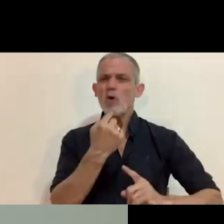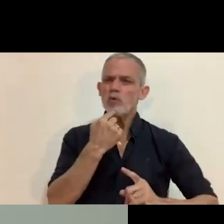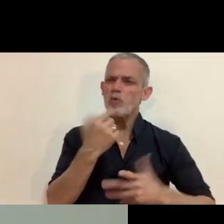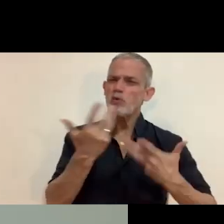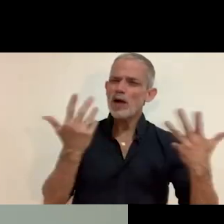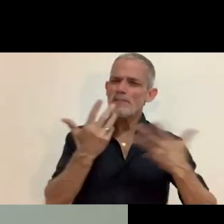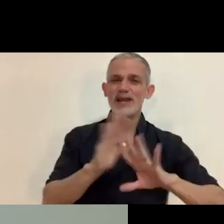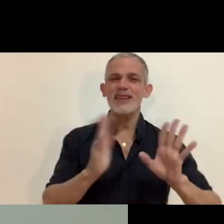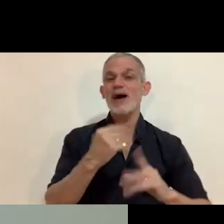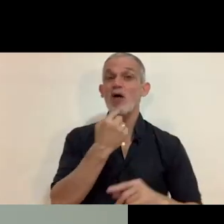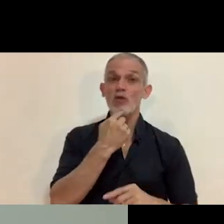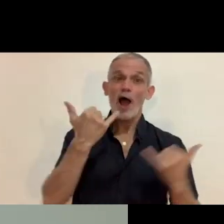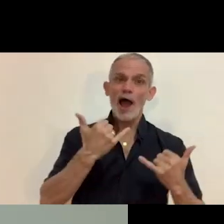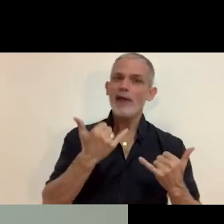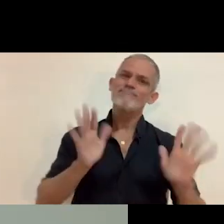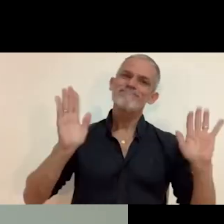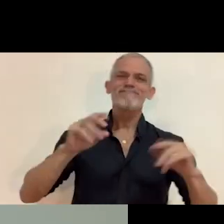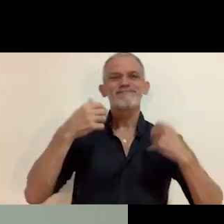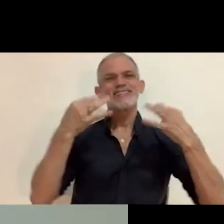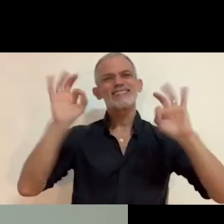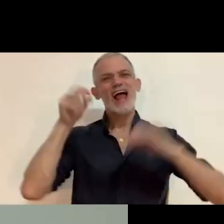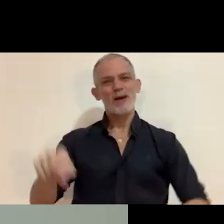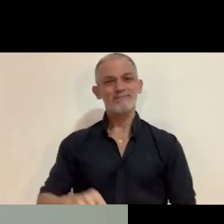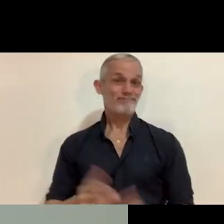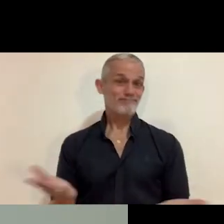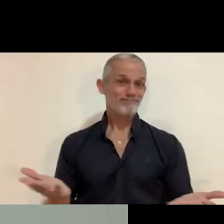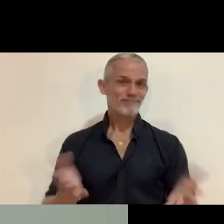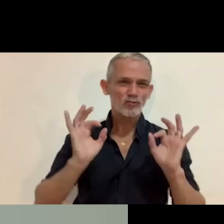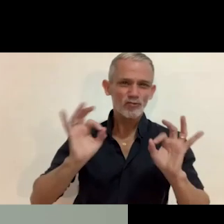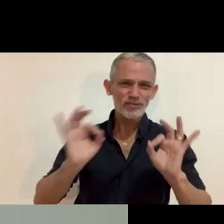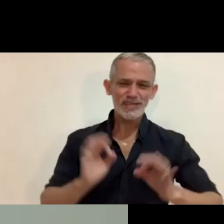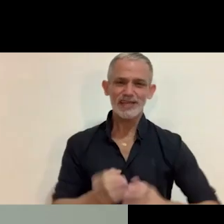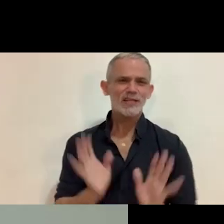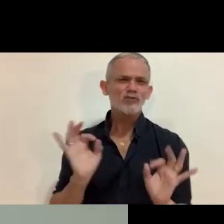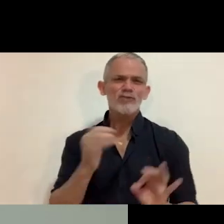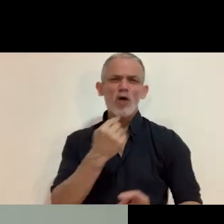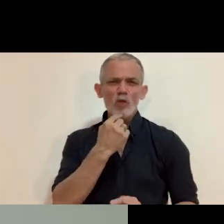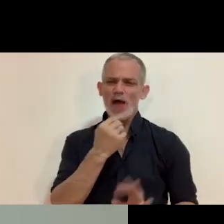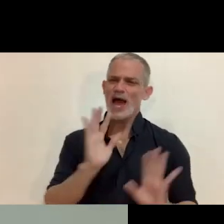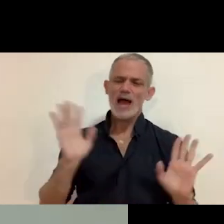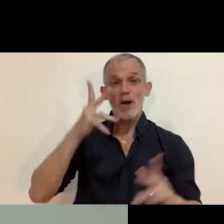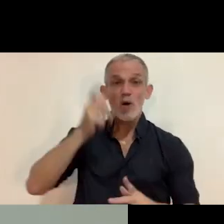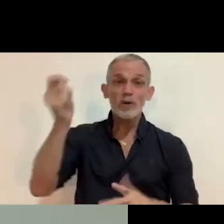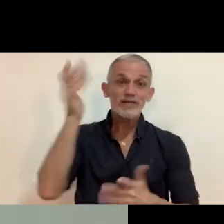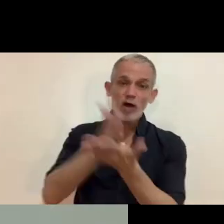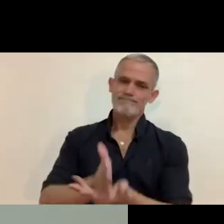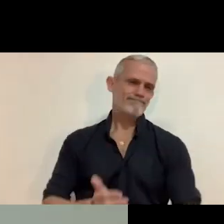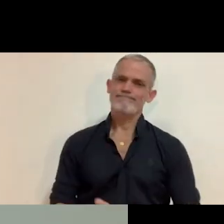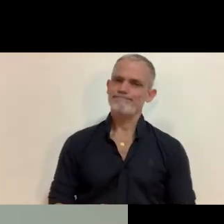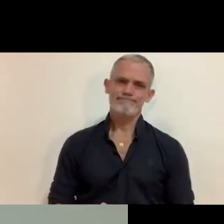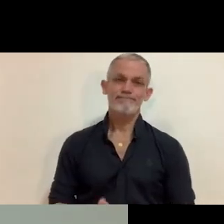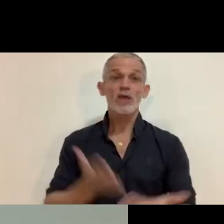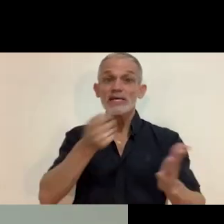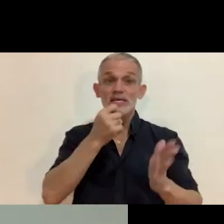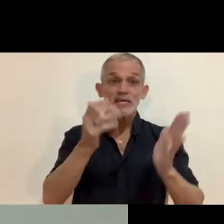pro reo, le va a bastar eso para que no se lo pueda condenar. Ahora, que el